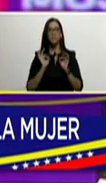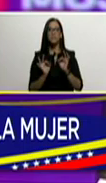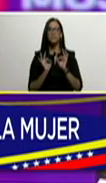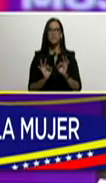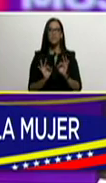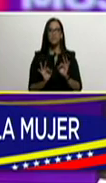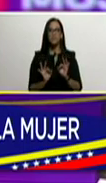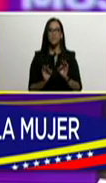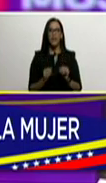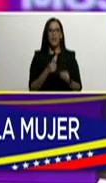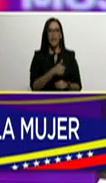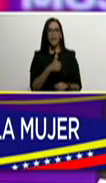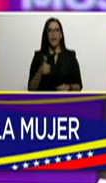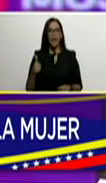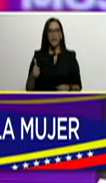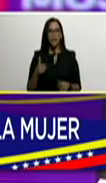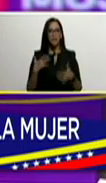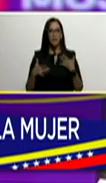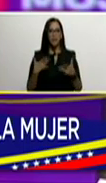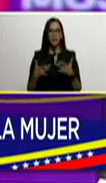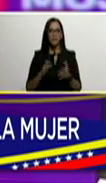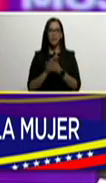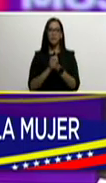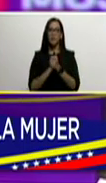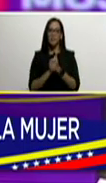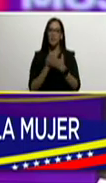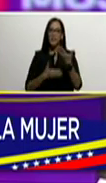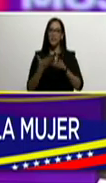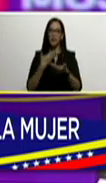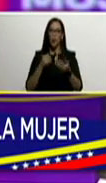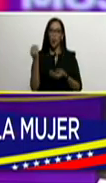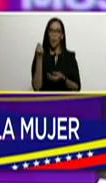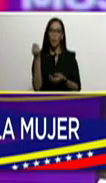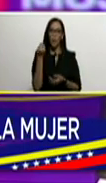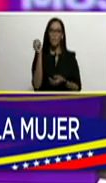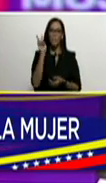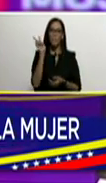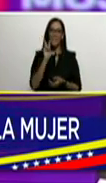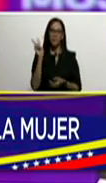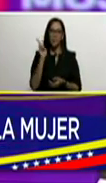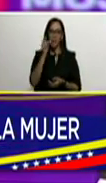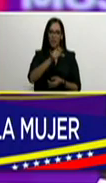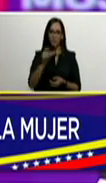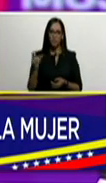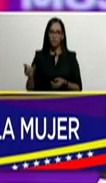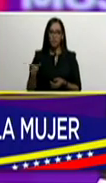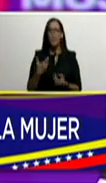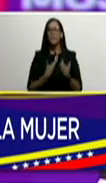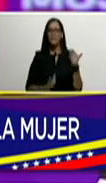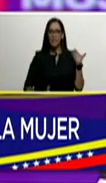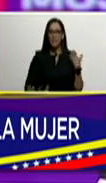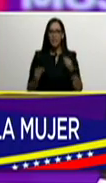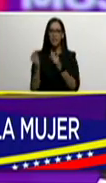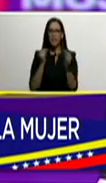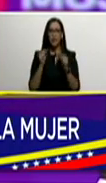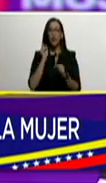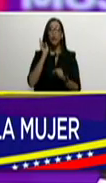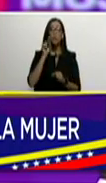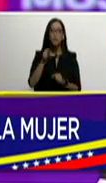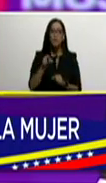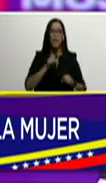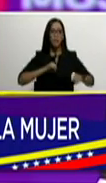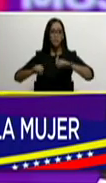todo en cada acto de solidaridad como venezolanas y venezolanos. Presidente, es el diálogo que usted ha promovido